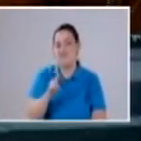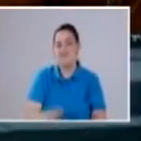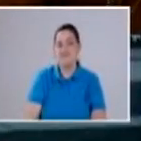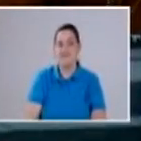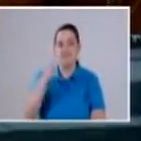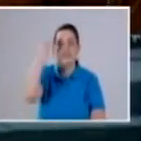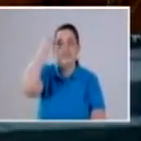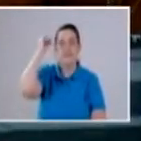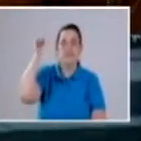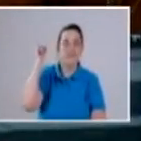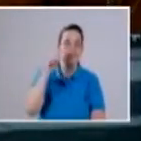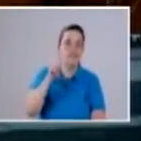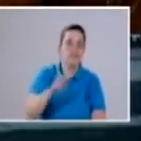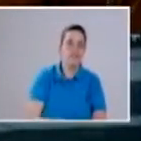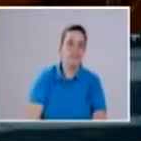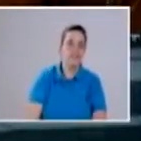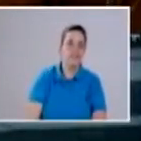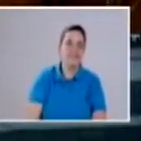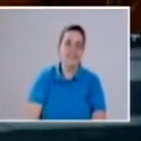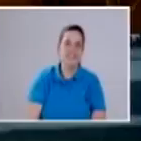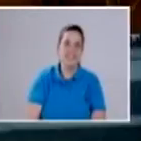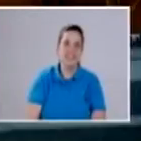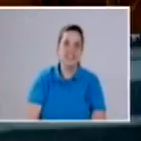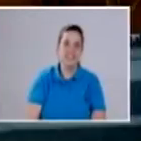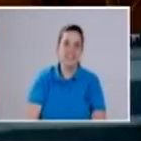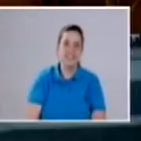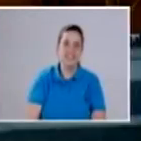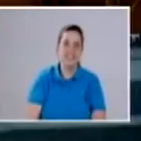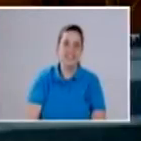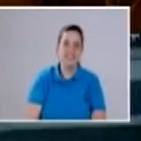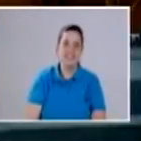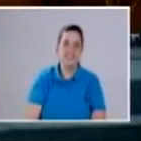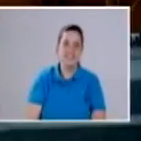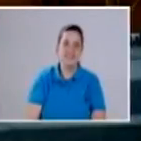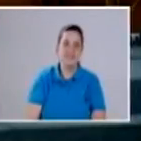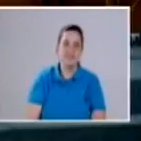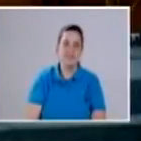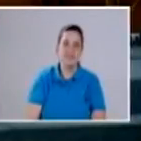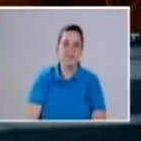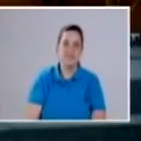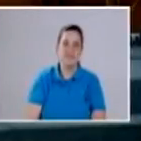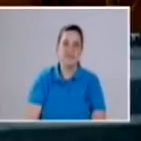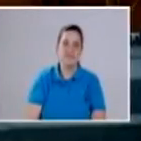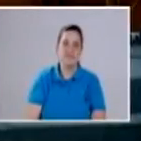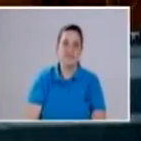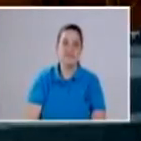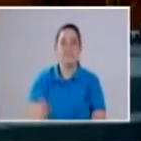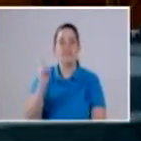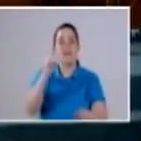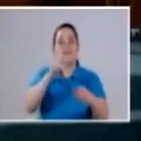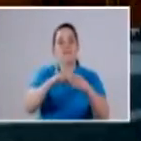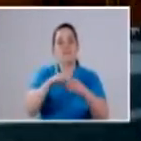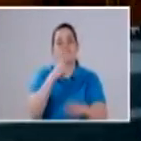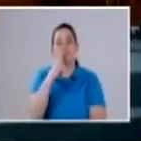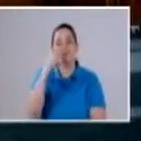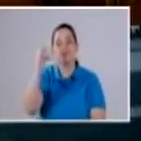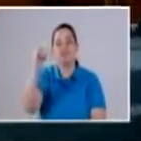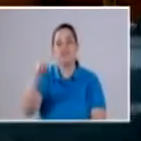Imagínense usted, ahí el ruidero de tripas y todo. Y ni siquiera se involucra.